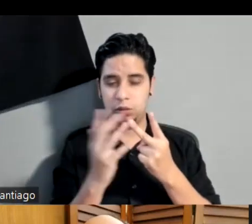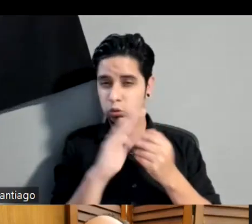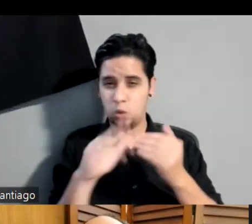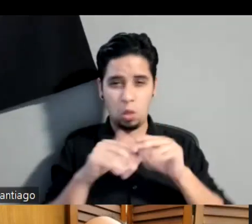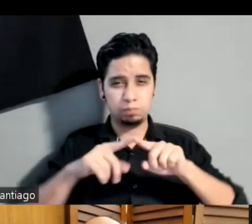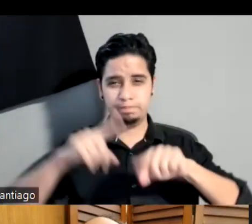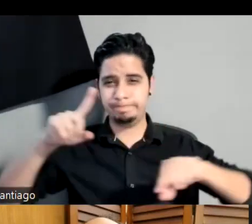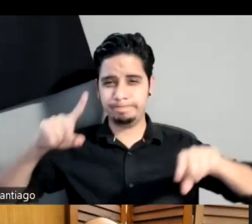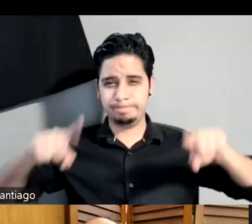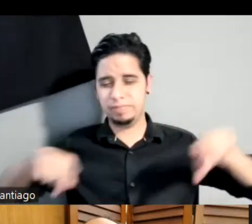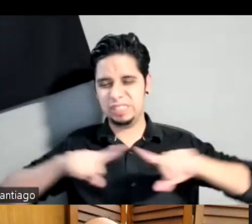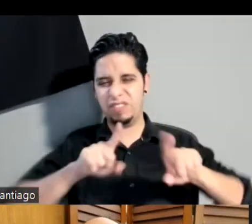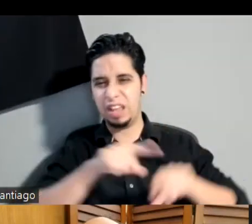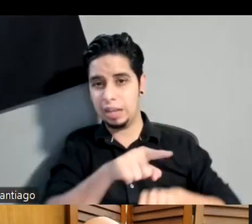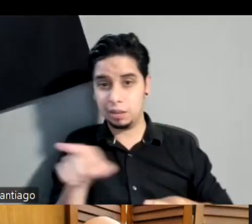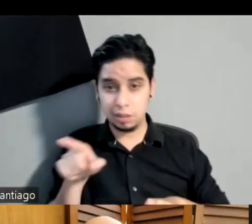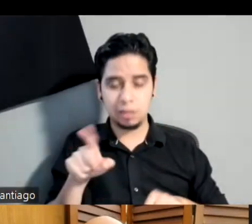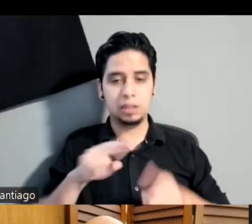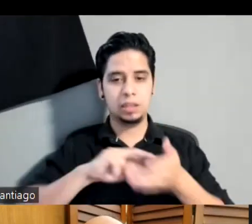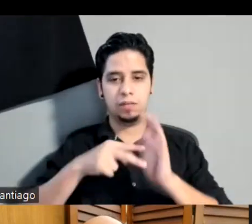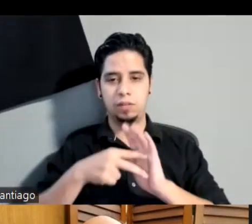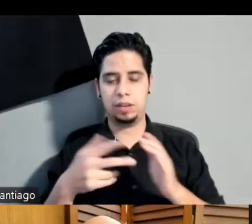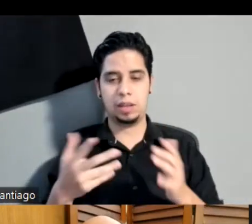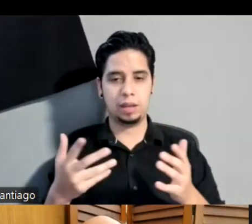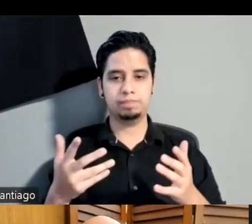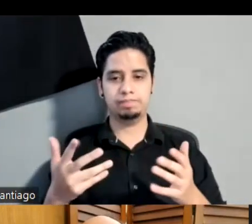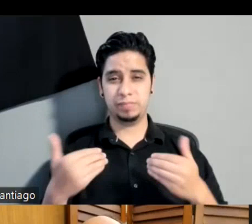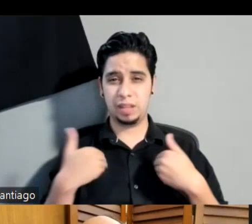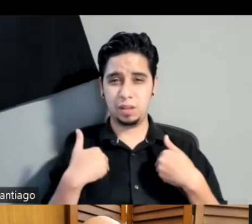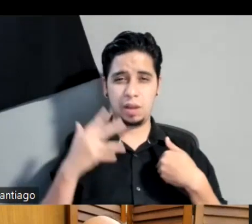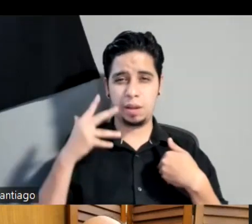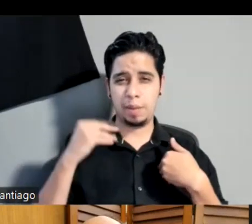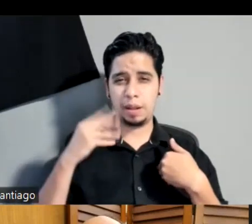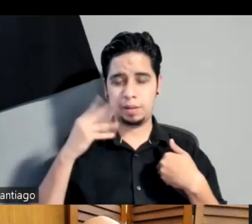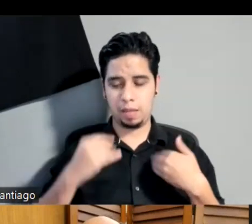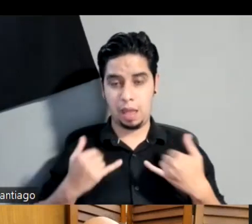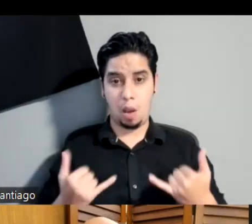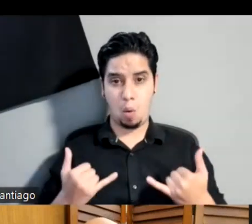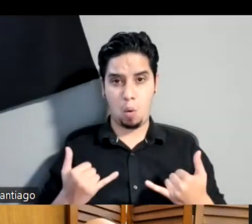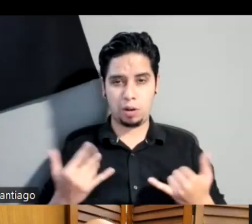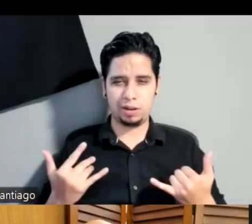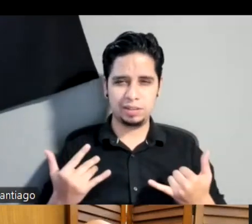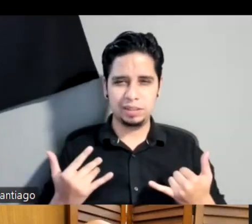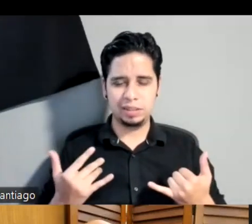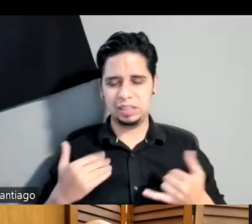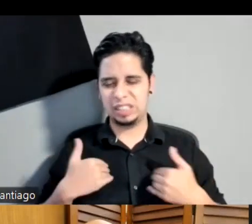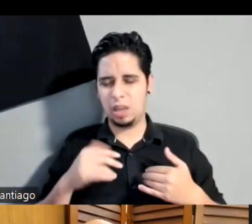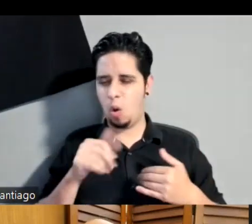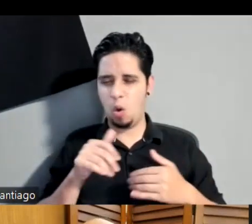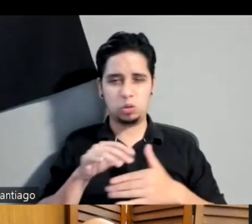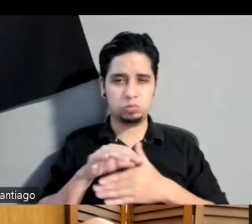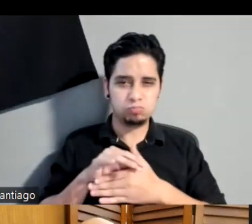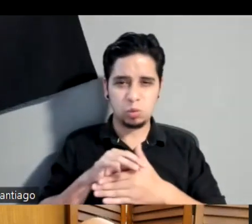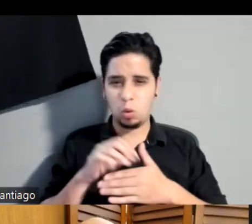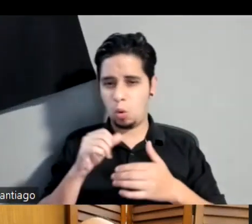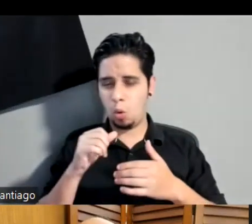son diferentes. Entonces adquiere una vivencia, adquiere otro matiz, otra visual,